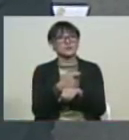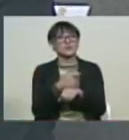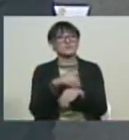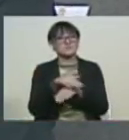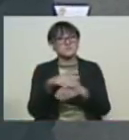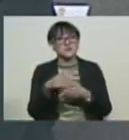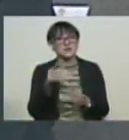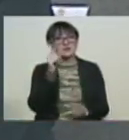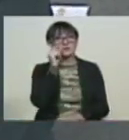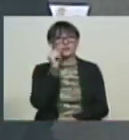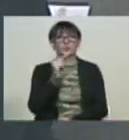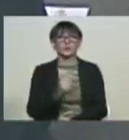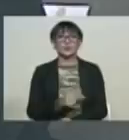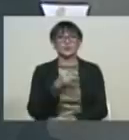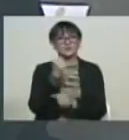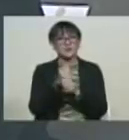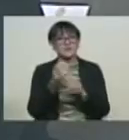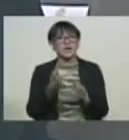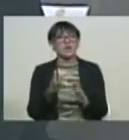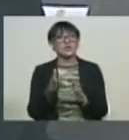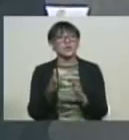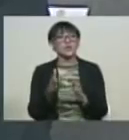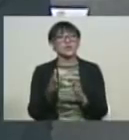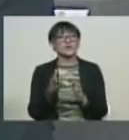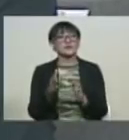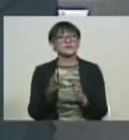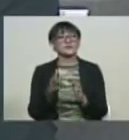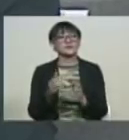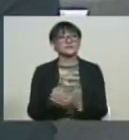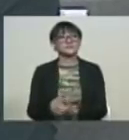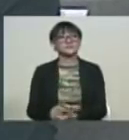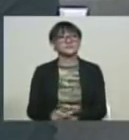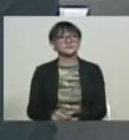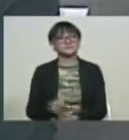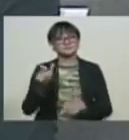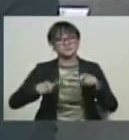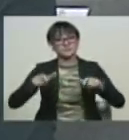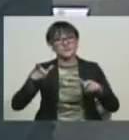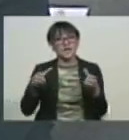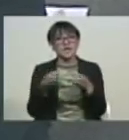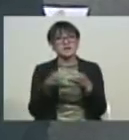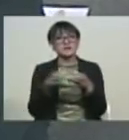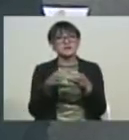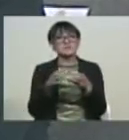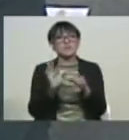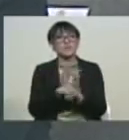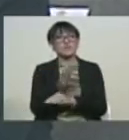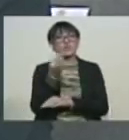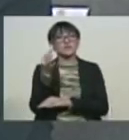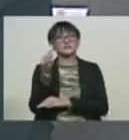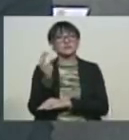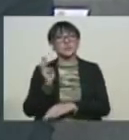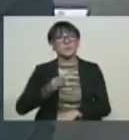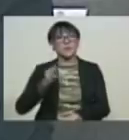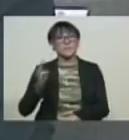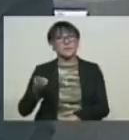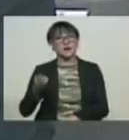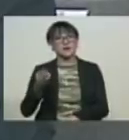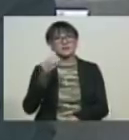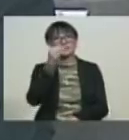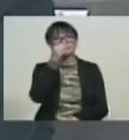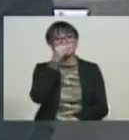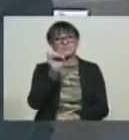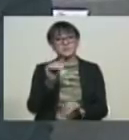ministros, a los trabajadores de Mintur, al equipo de Fundación Propatria, que fue